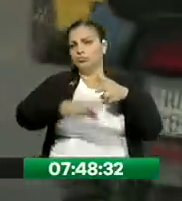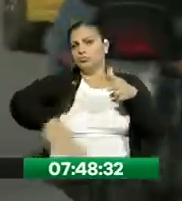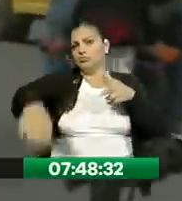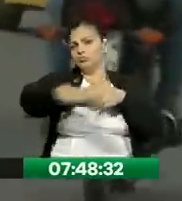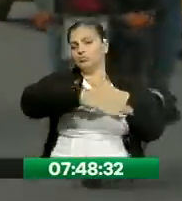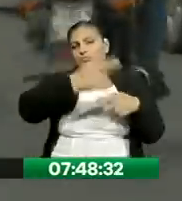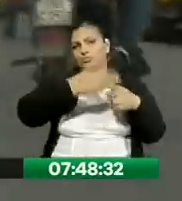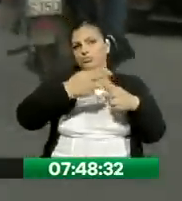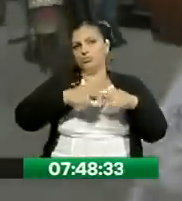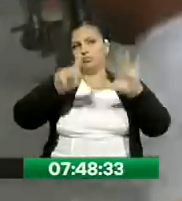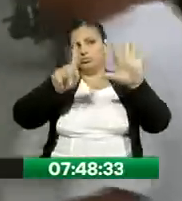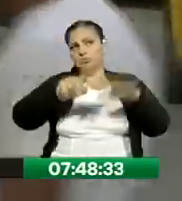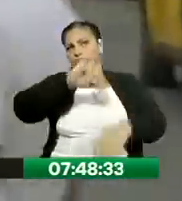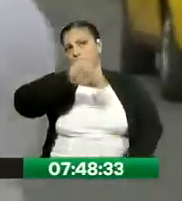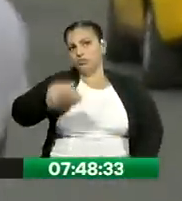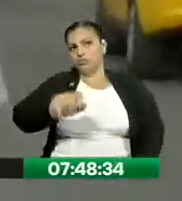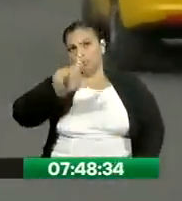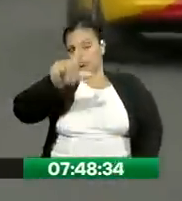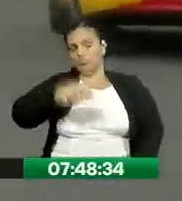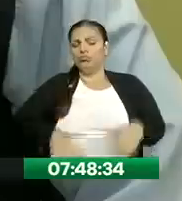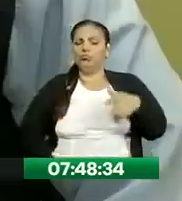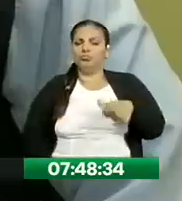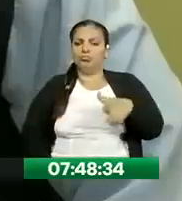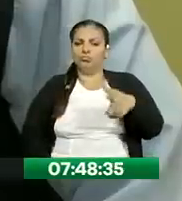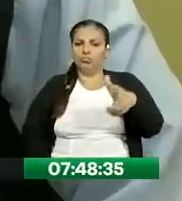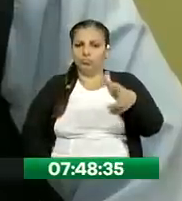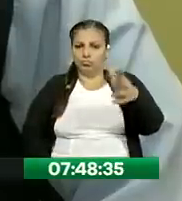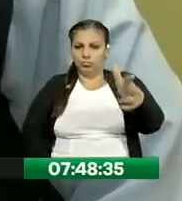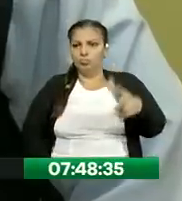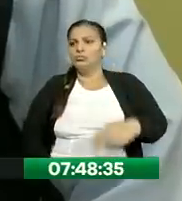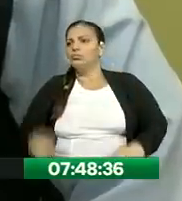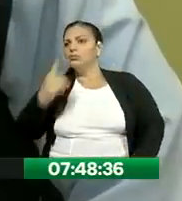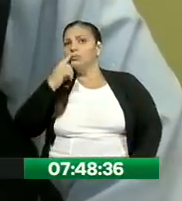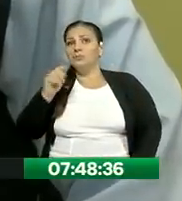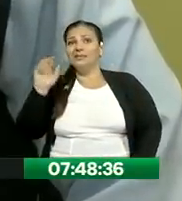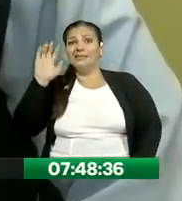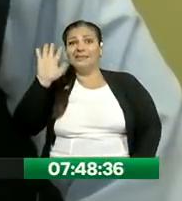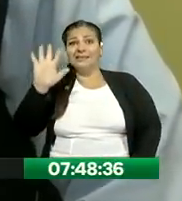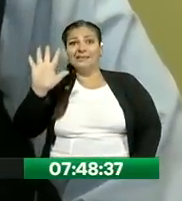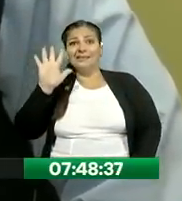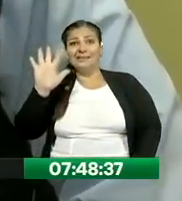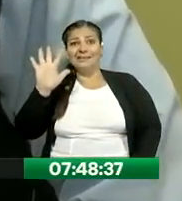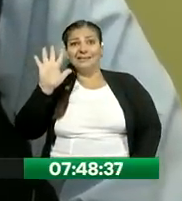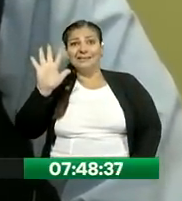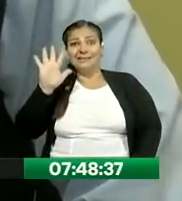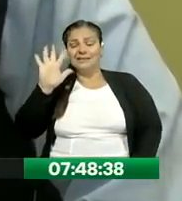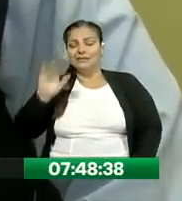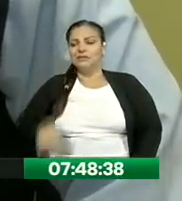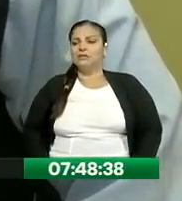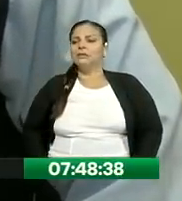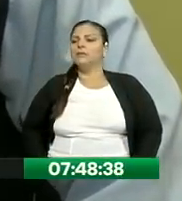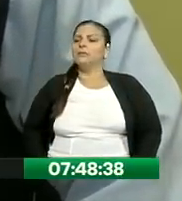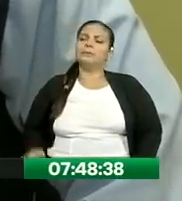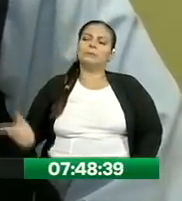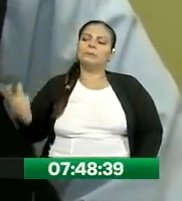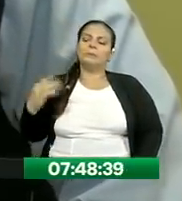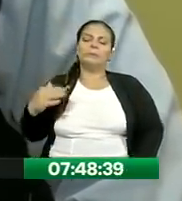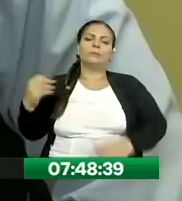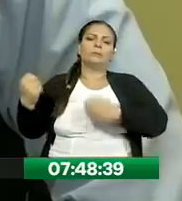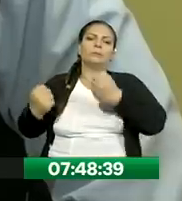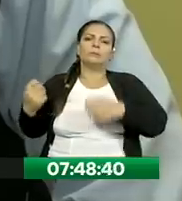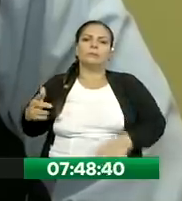de emergencia al hospital básico del cantón. Con heridas por arma de fuego a nivel del cráneo, de la pierna derecha y del brazo